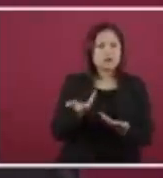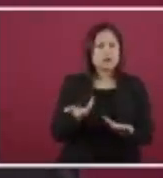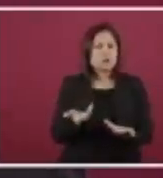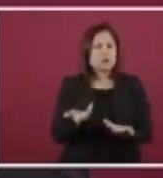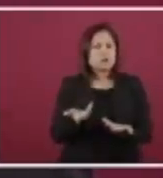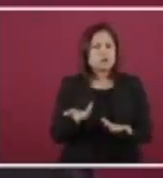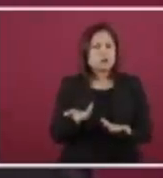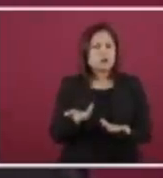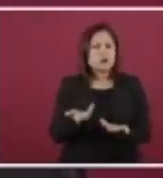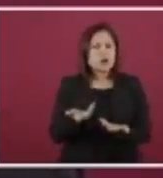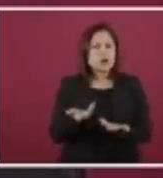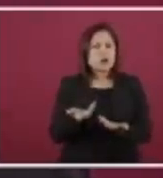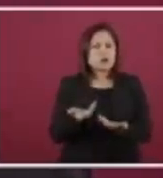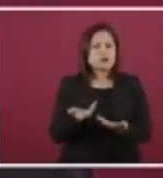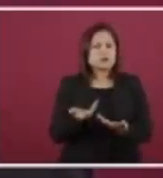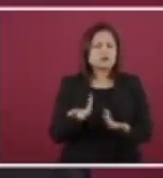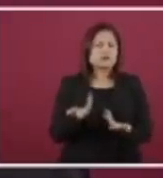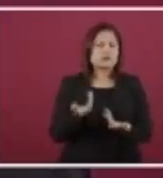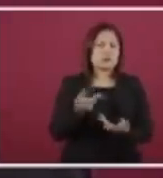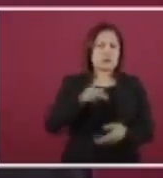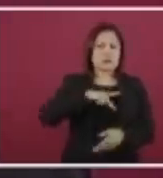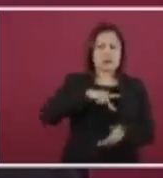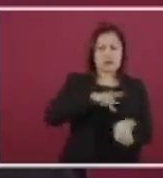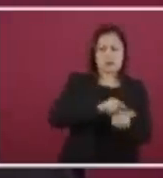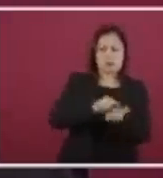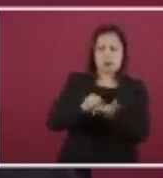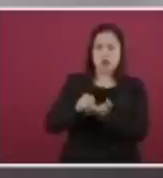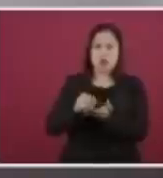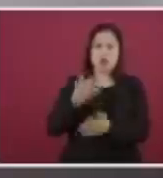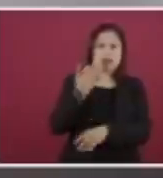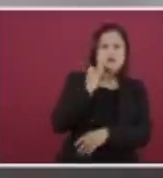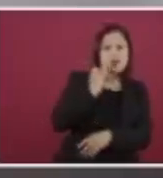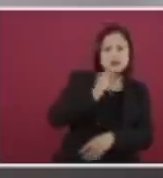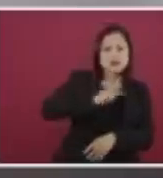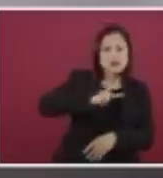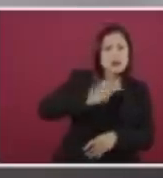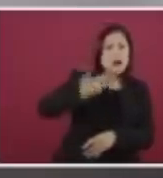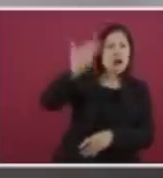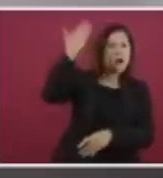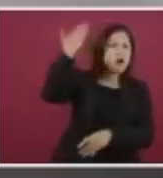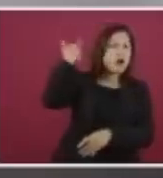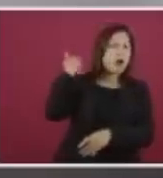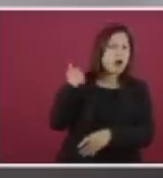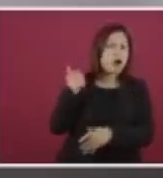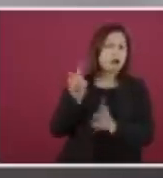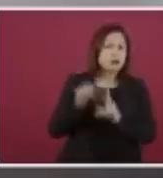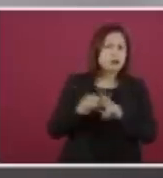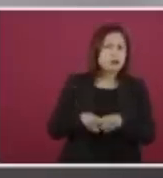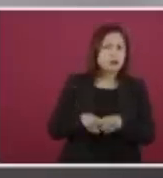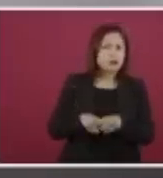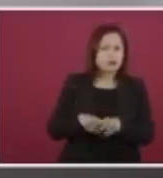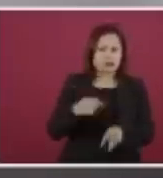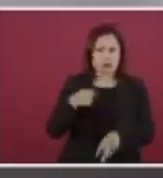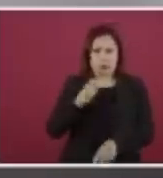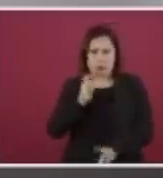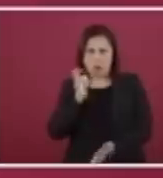mis cuentas de Twitter o de Face, desde que las tengo, nunca. O